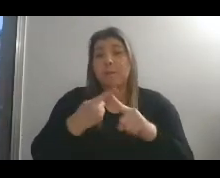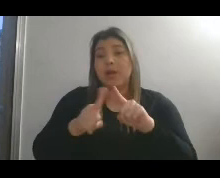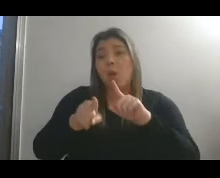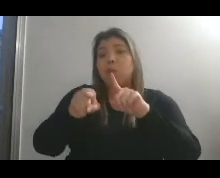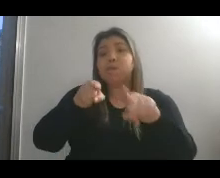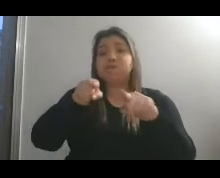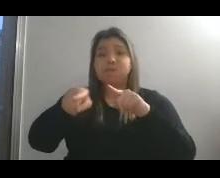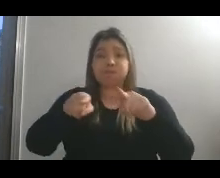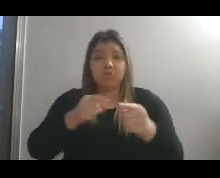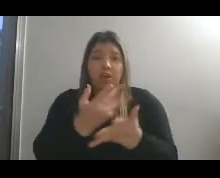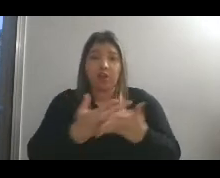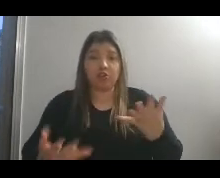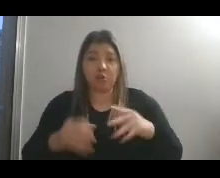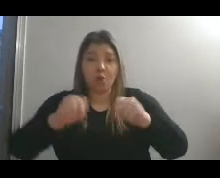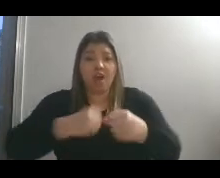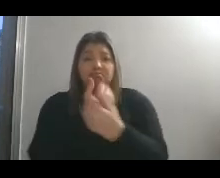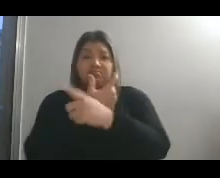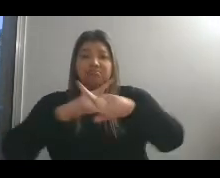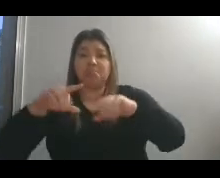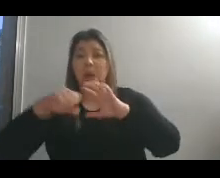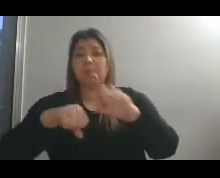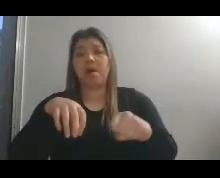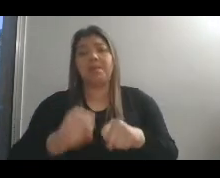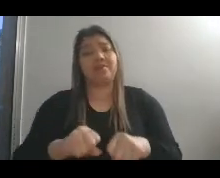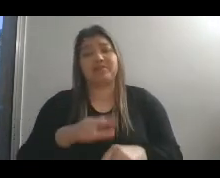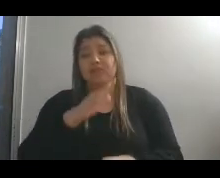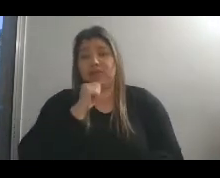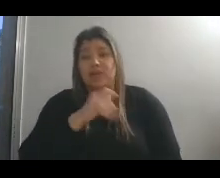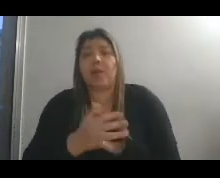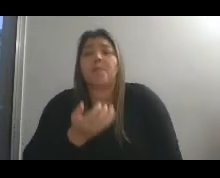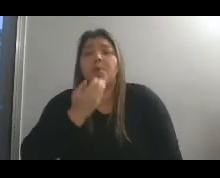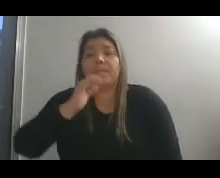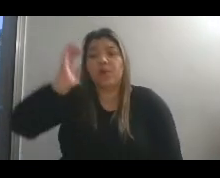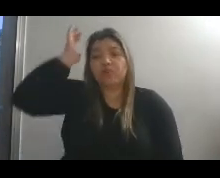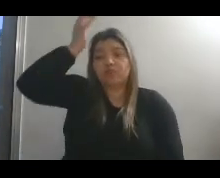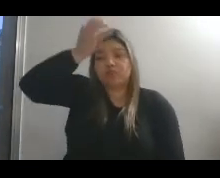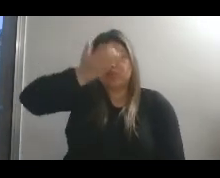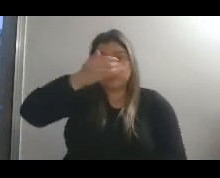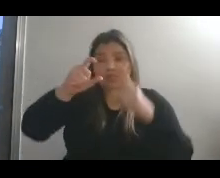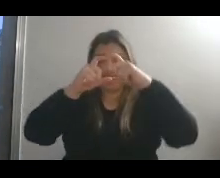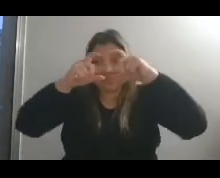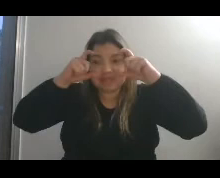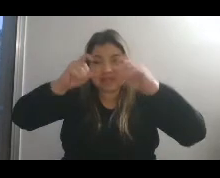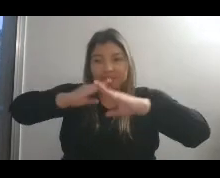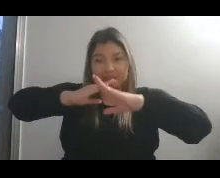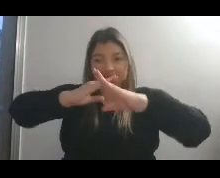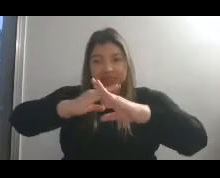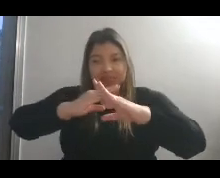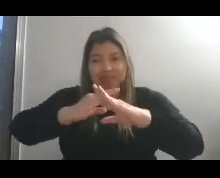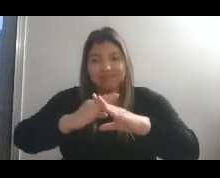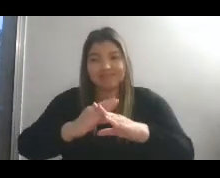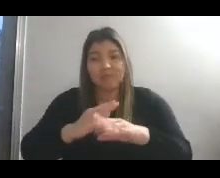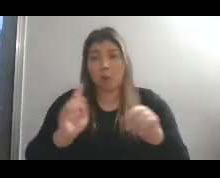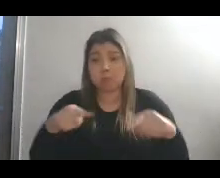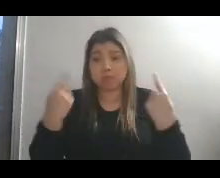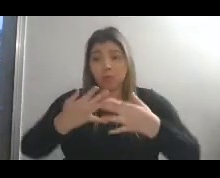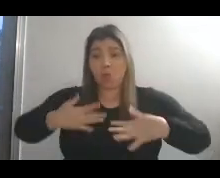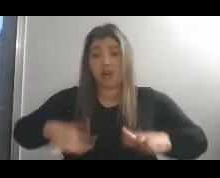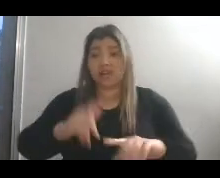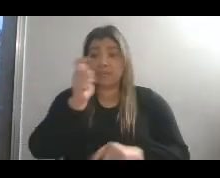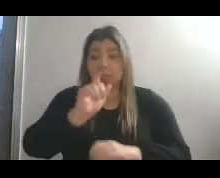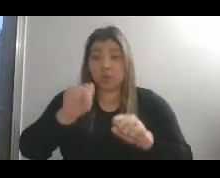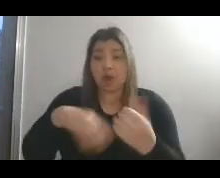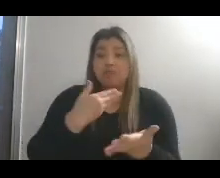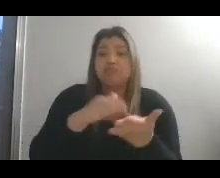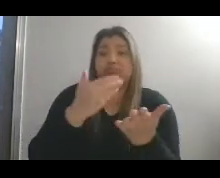no son de libre disposición. Ejemplo, las caretas o las gafas de seguridad. ¿Cómo manejan ustedes ese proceso hoy? Se